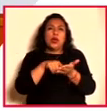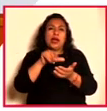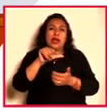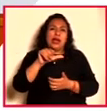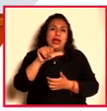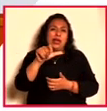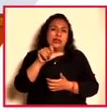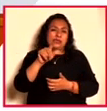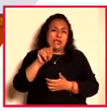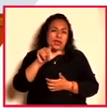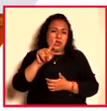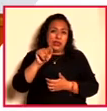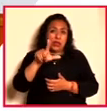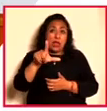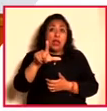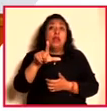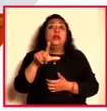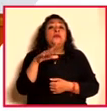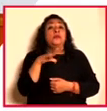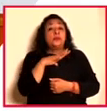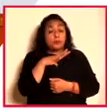va finalmente